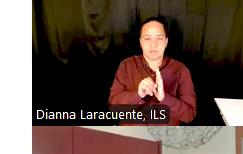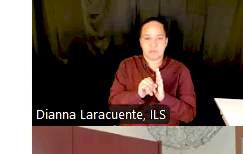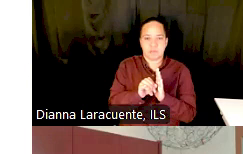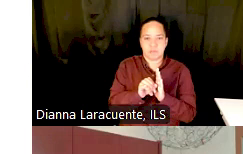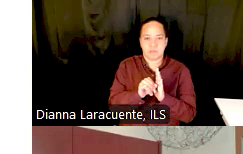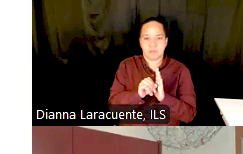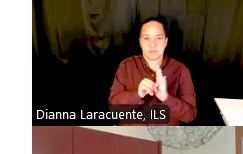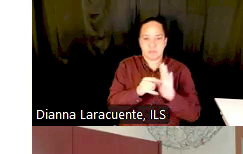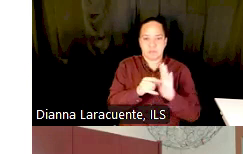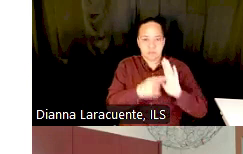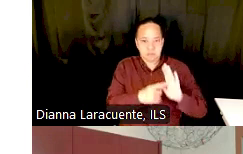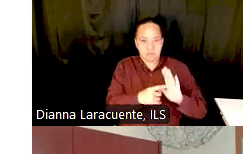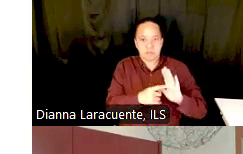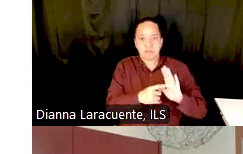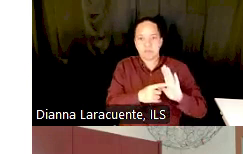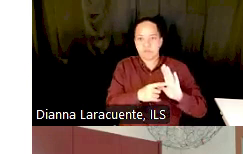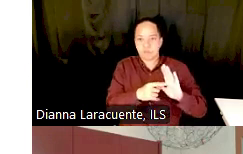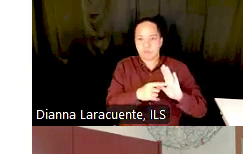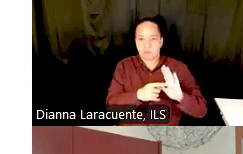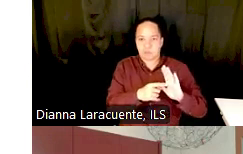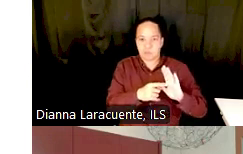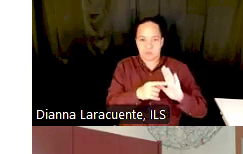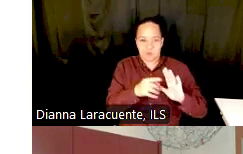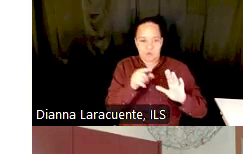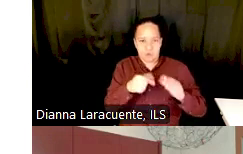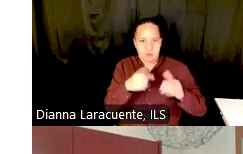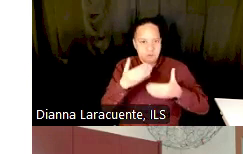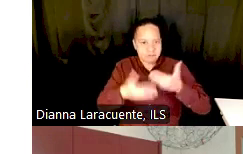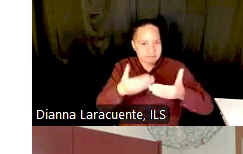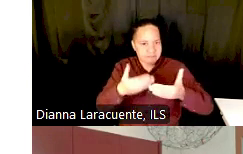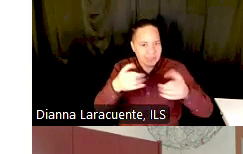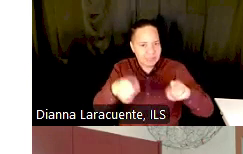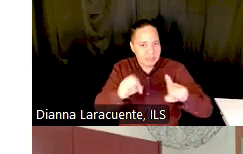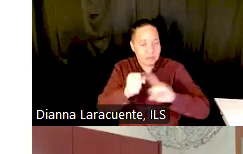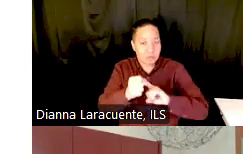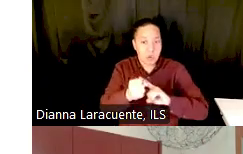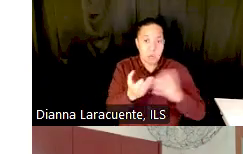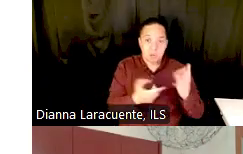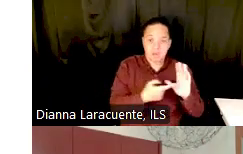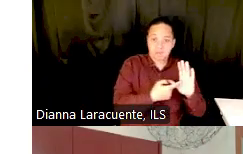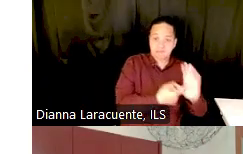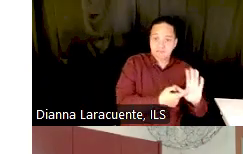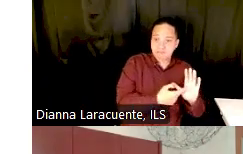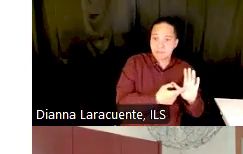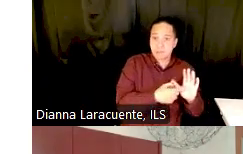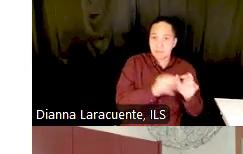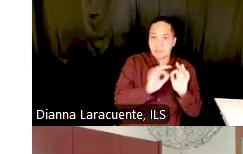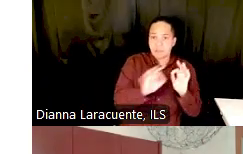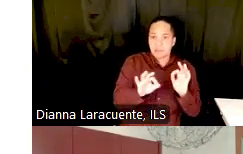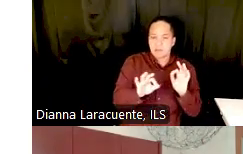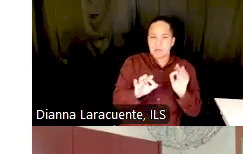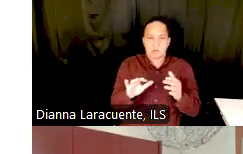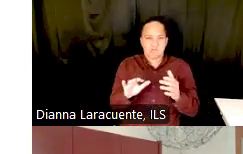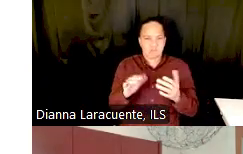señales que nos van a llevar a esto. ¿Y cuáles pudieran ser las señales? Una cosa tan sencilla como que hoy llegó